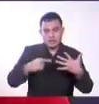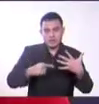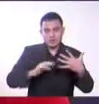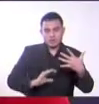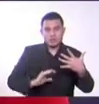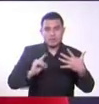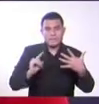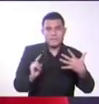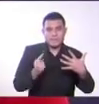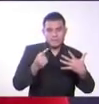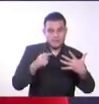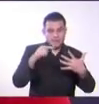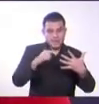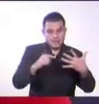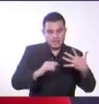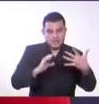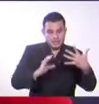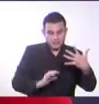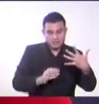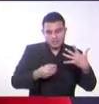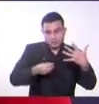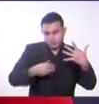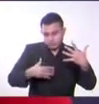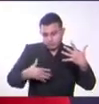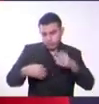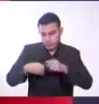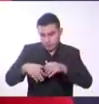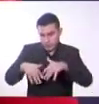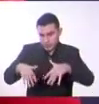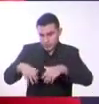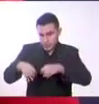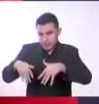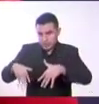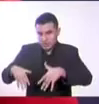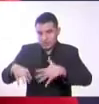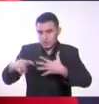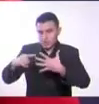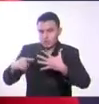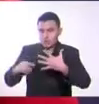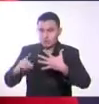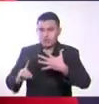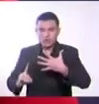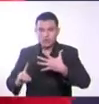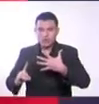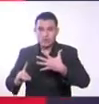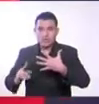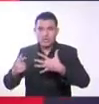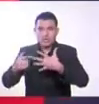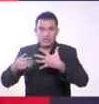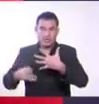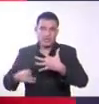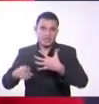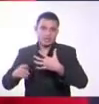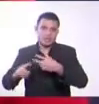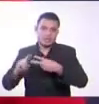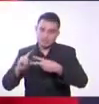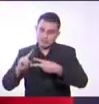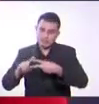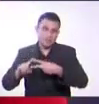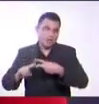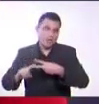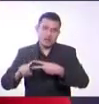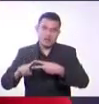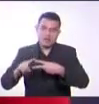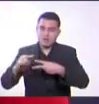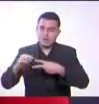y de la Constitución se derivan los códigos y las leyes secundarias. podríamos mencionar el Código Tributario, el